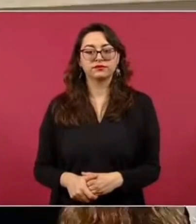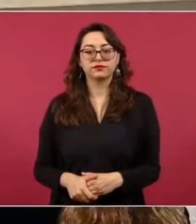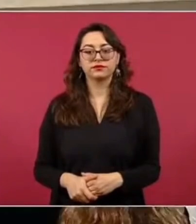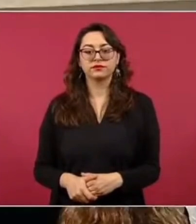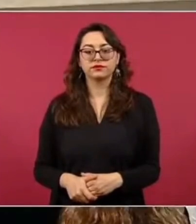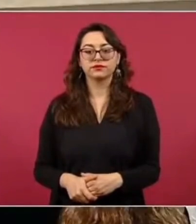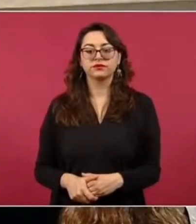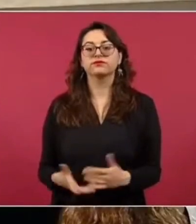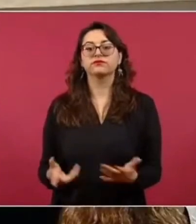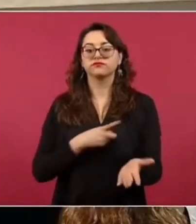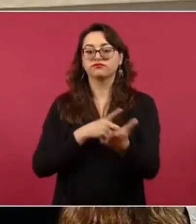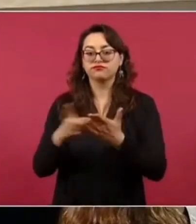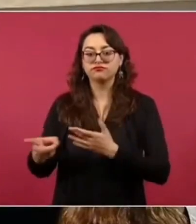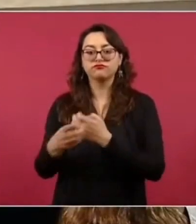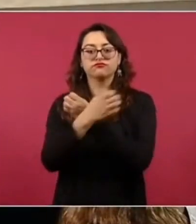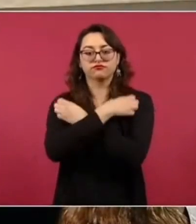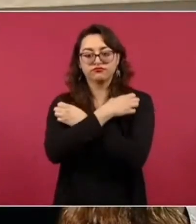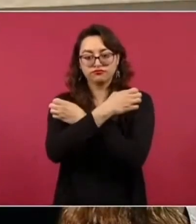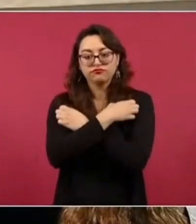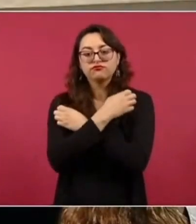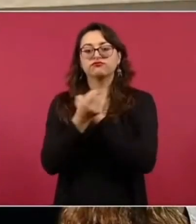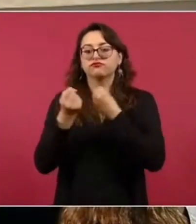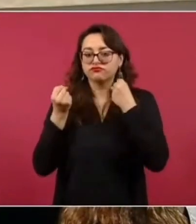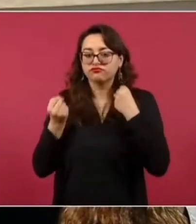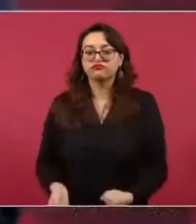el derecho a la educación,